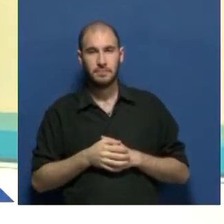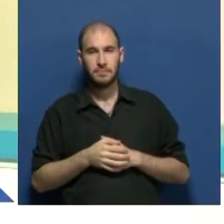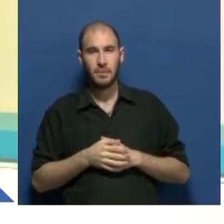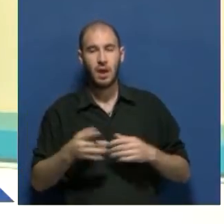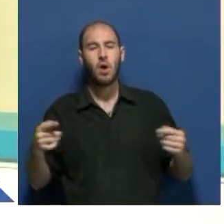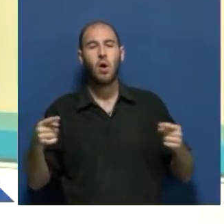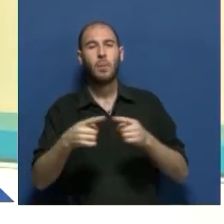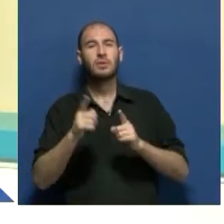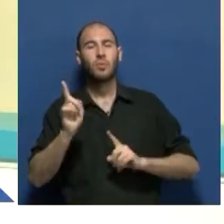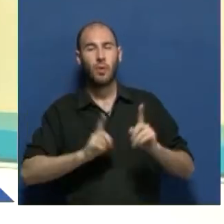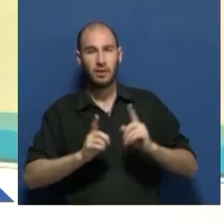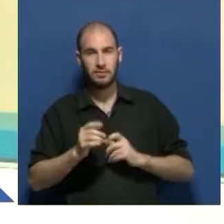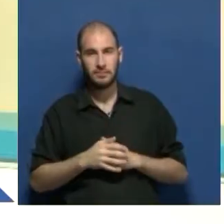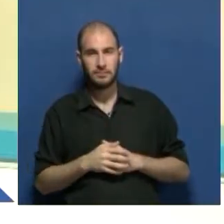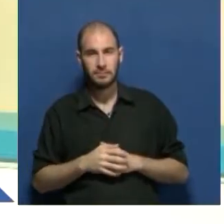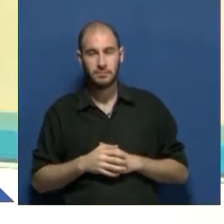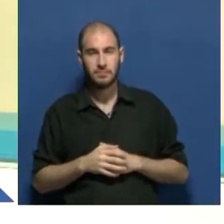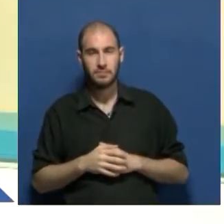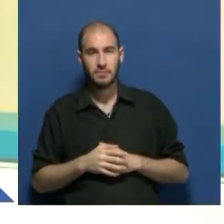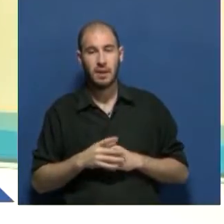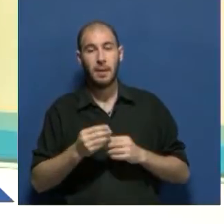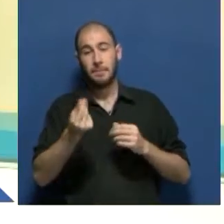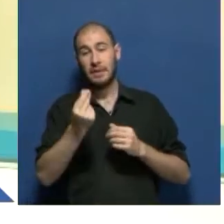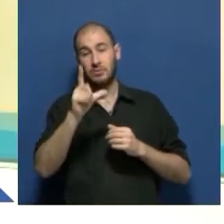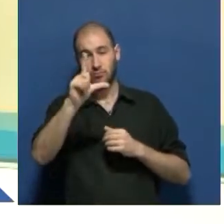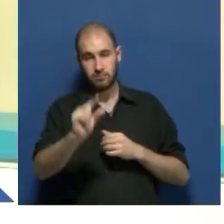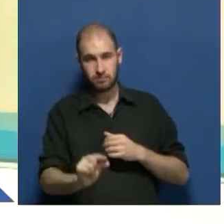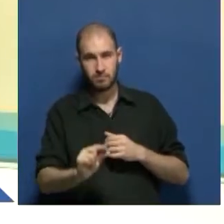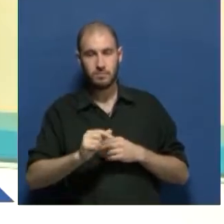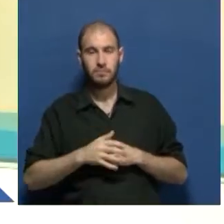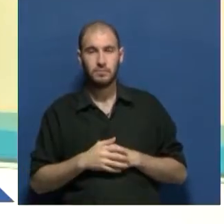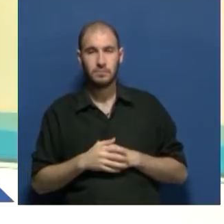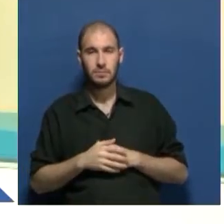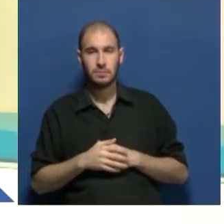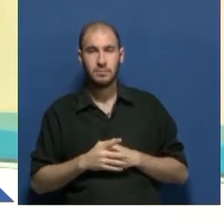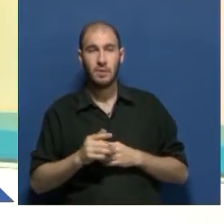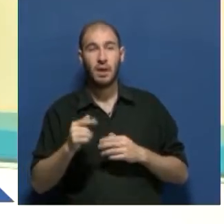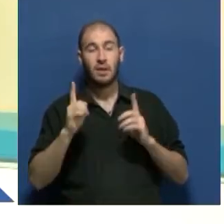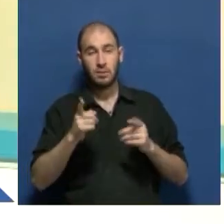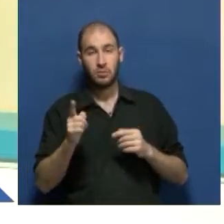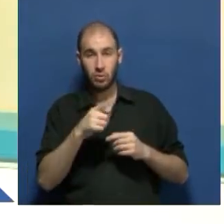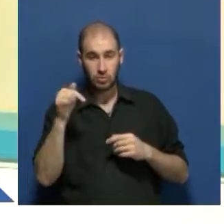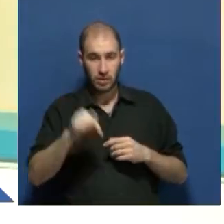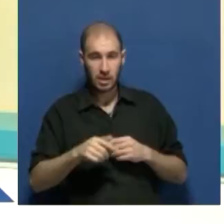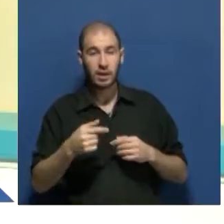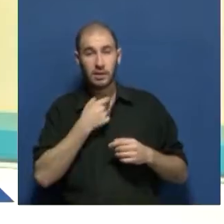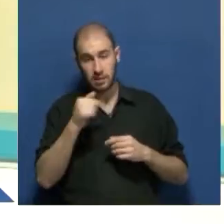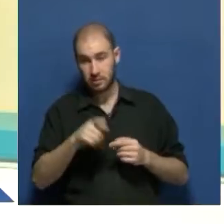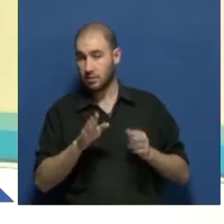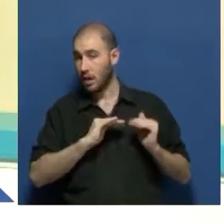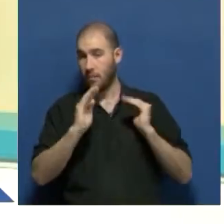con el objeto de bajar los precios, ¿no? Por supuesto que acompañamos esa